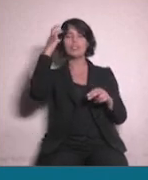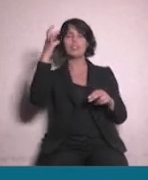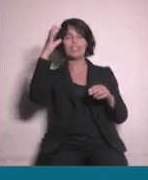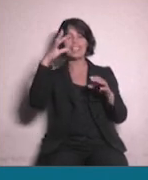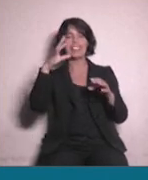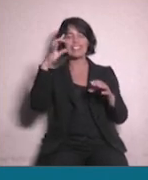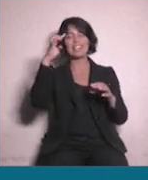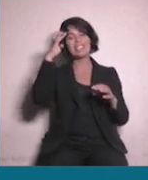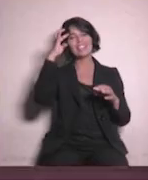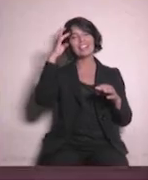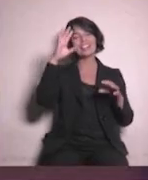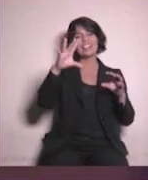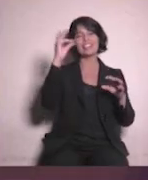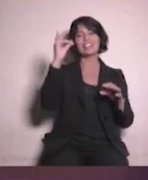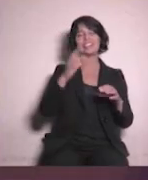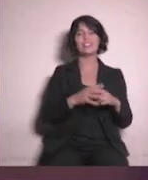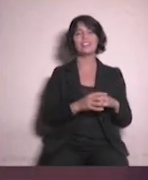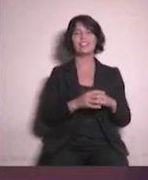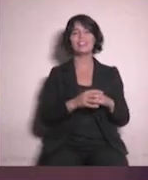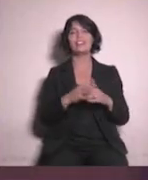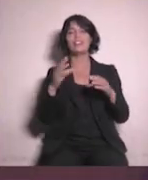una recomendación del fondo ideal?